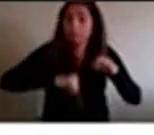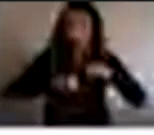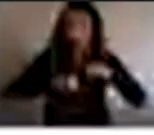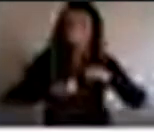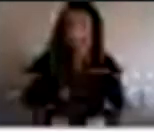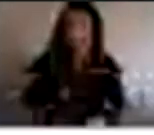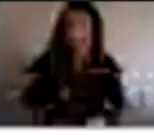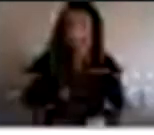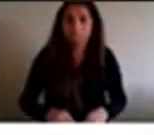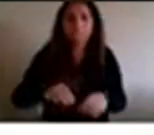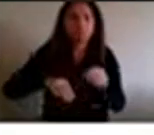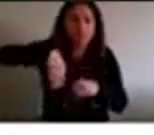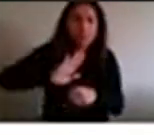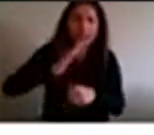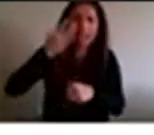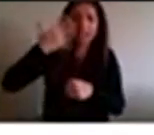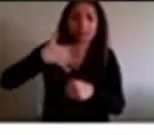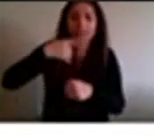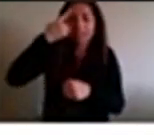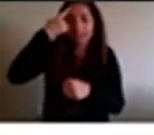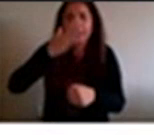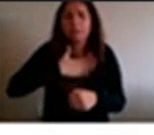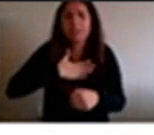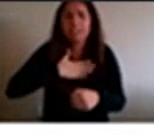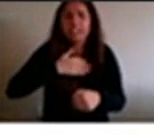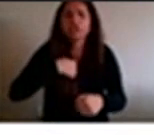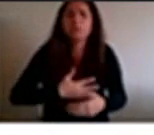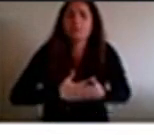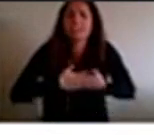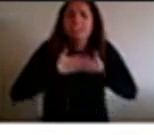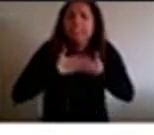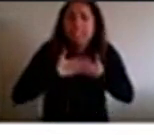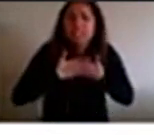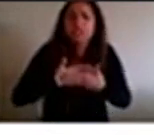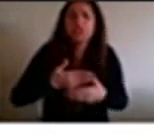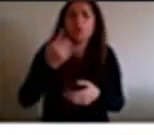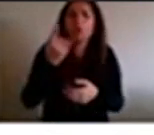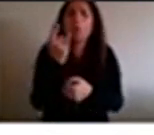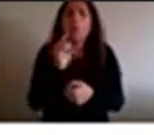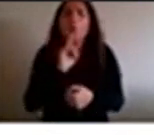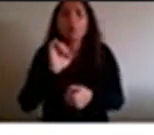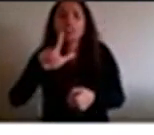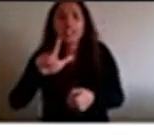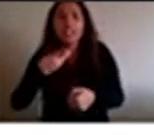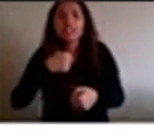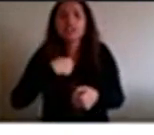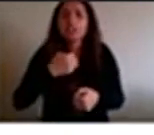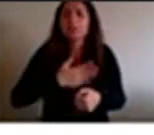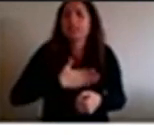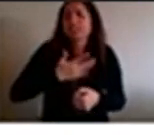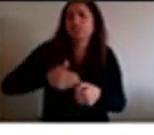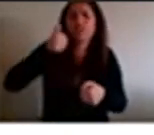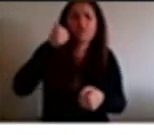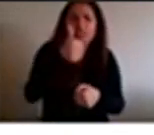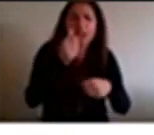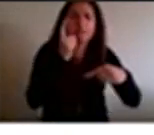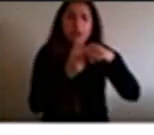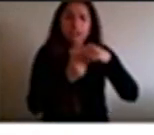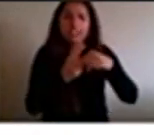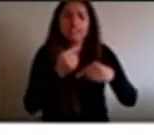más importante, me siento útil. Me transporto, solo tengo un